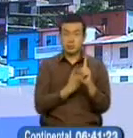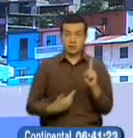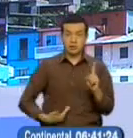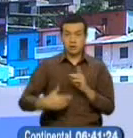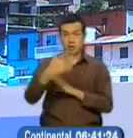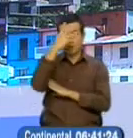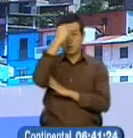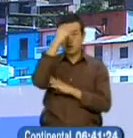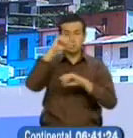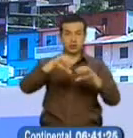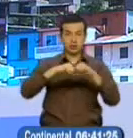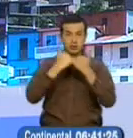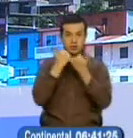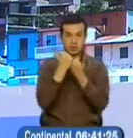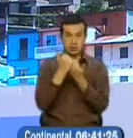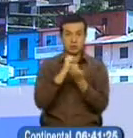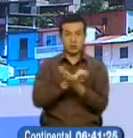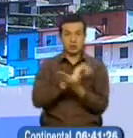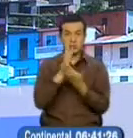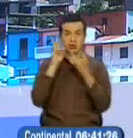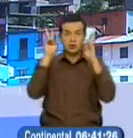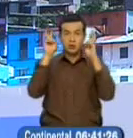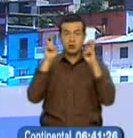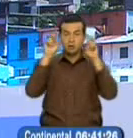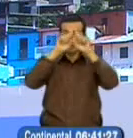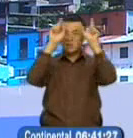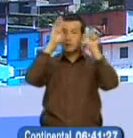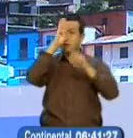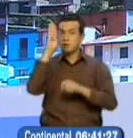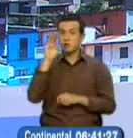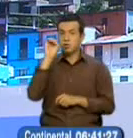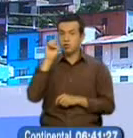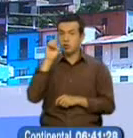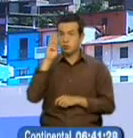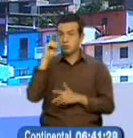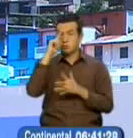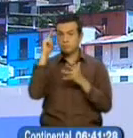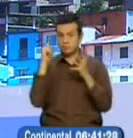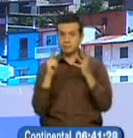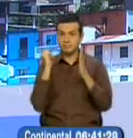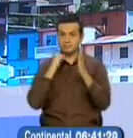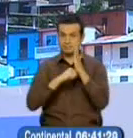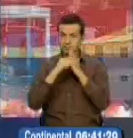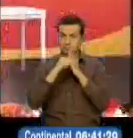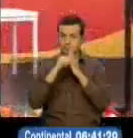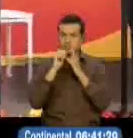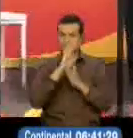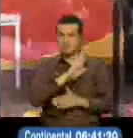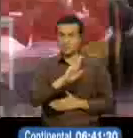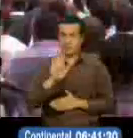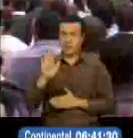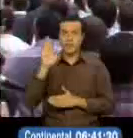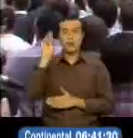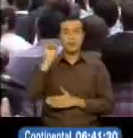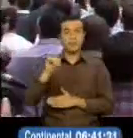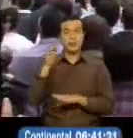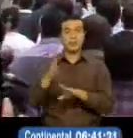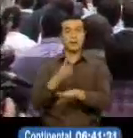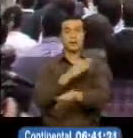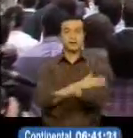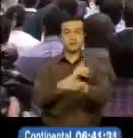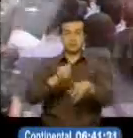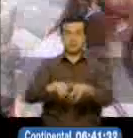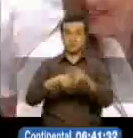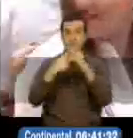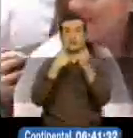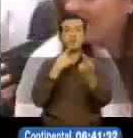Glass ante la Asamblea como parte del caso Odebrecht y la gestión de las distintas carteras de Estado. El martes pasado se inició el